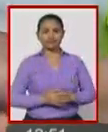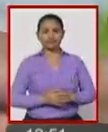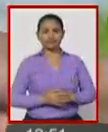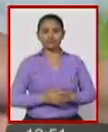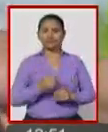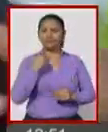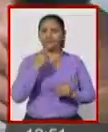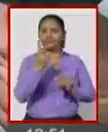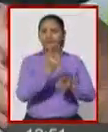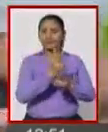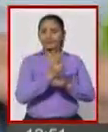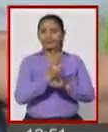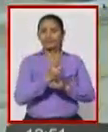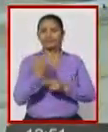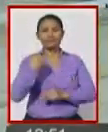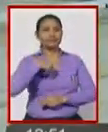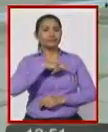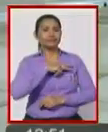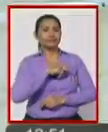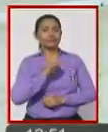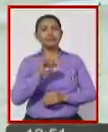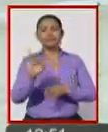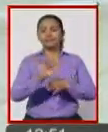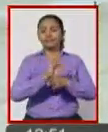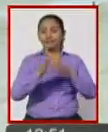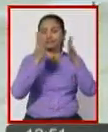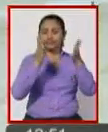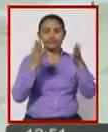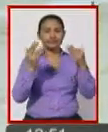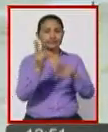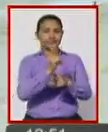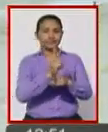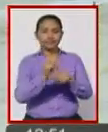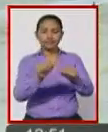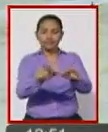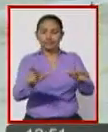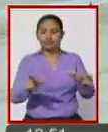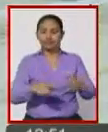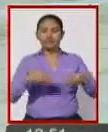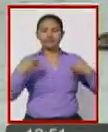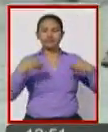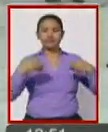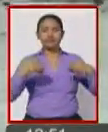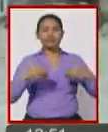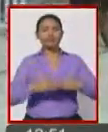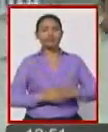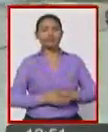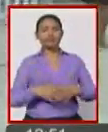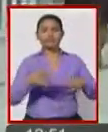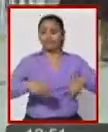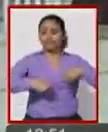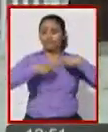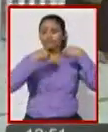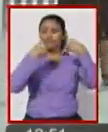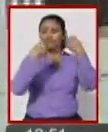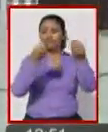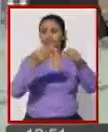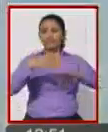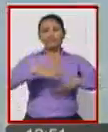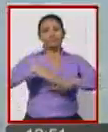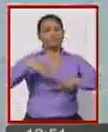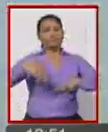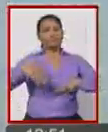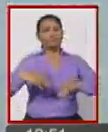están resguardando. Y nosotros como funcionarios estamos también cuidando los predios del mercado minorista. ¿Ya se les entregó sus puestos a cada uno o todavía?